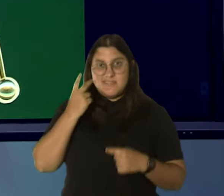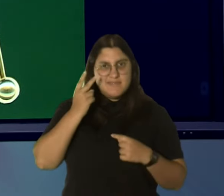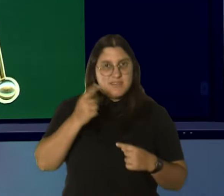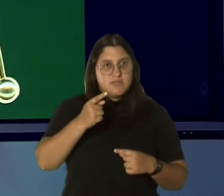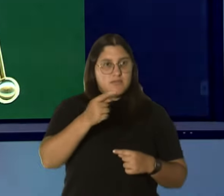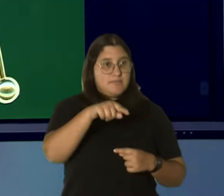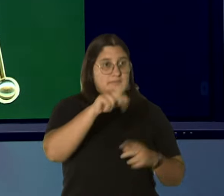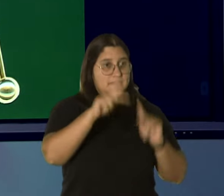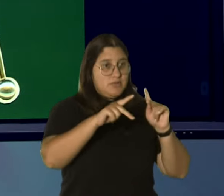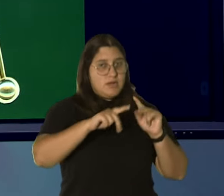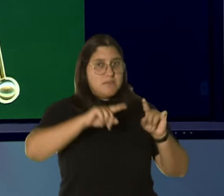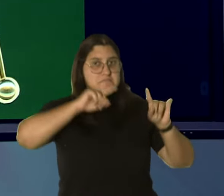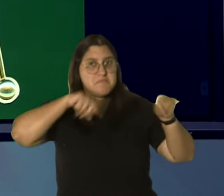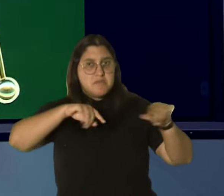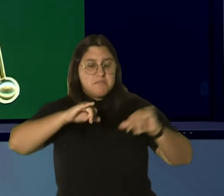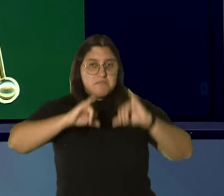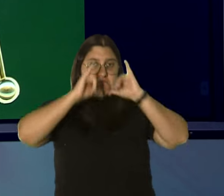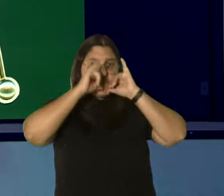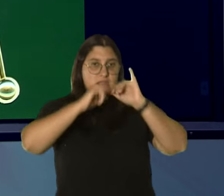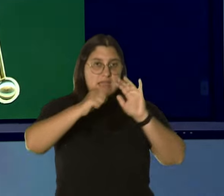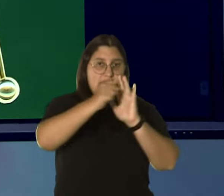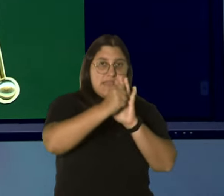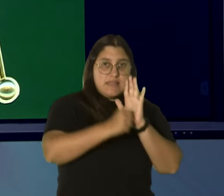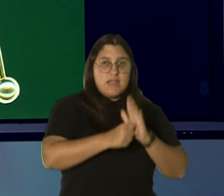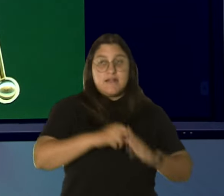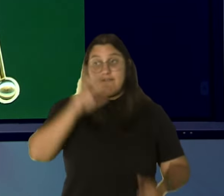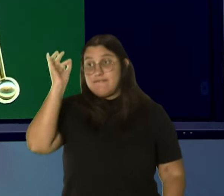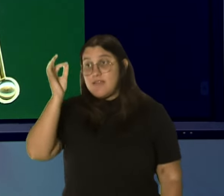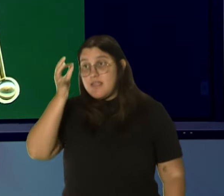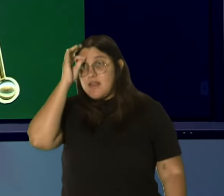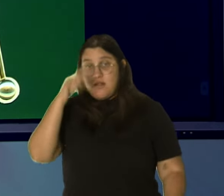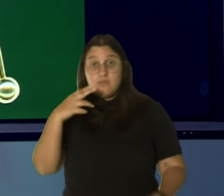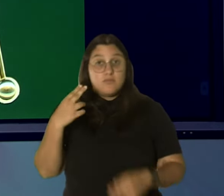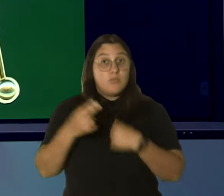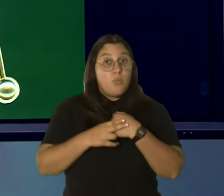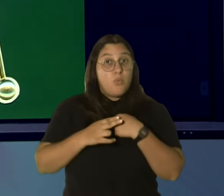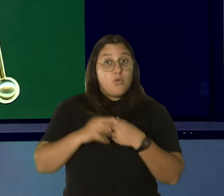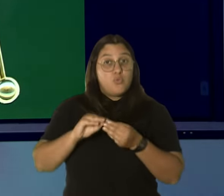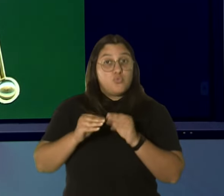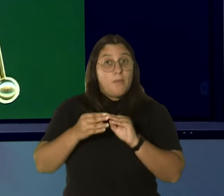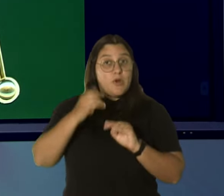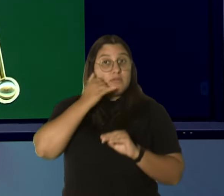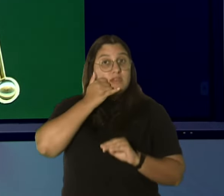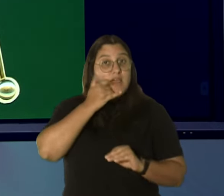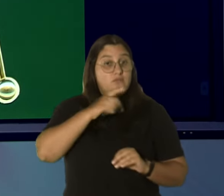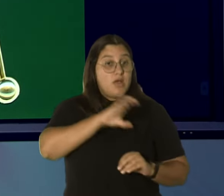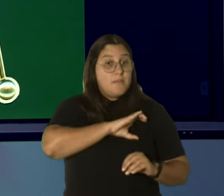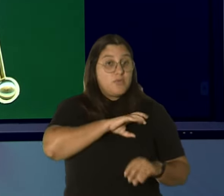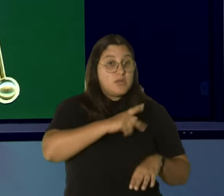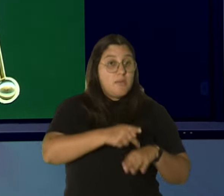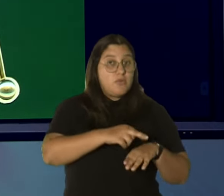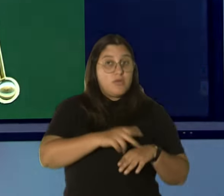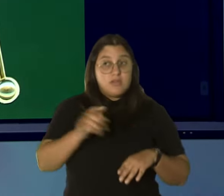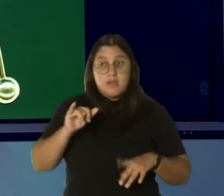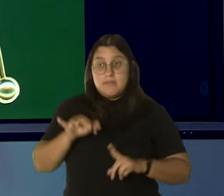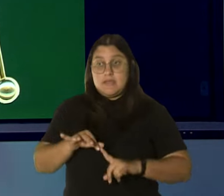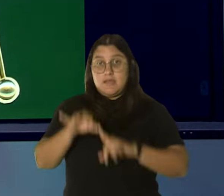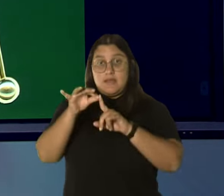tienen orden de arresto a nivel Estatal Federal anotaron los números telefónicos de negociado de la policía de Puerto Rico de arrestos